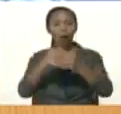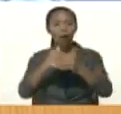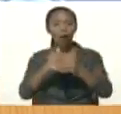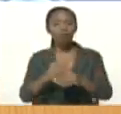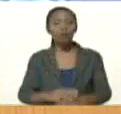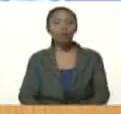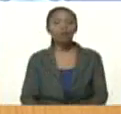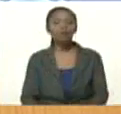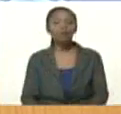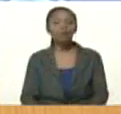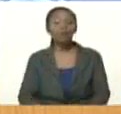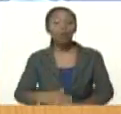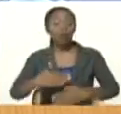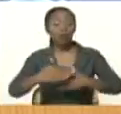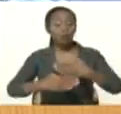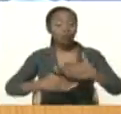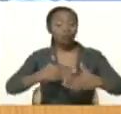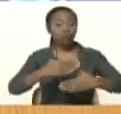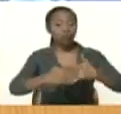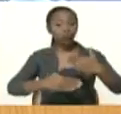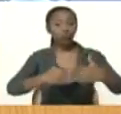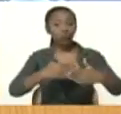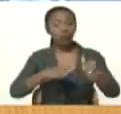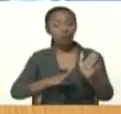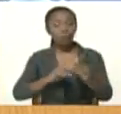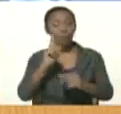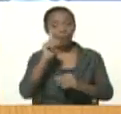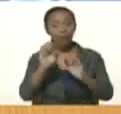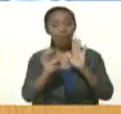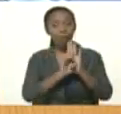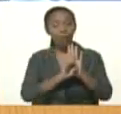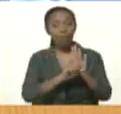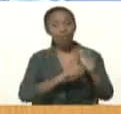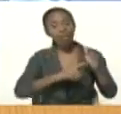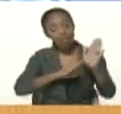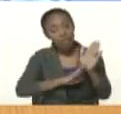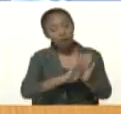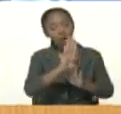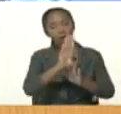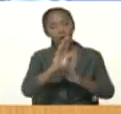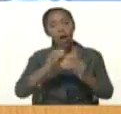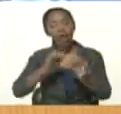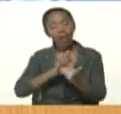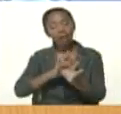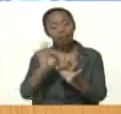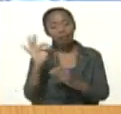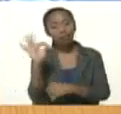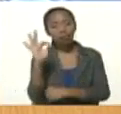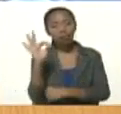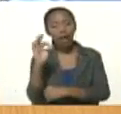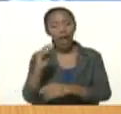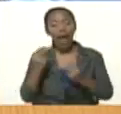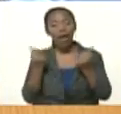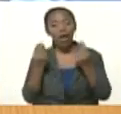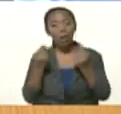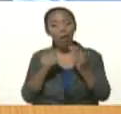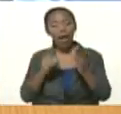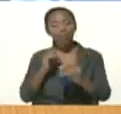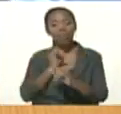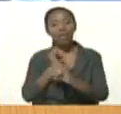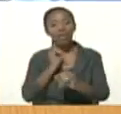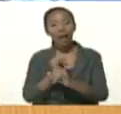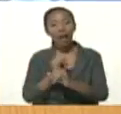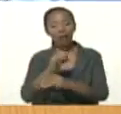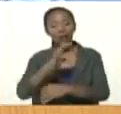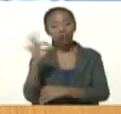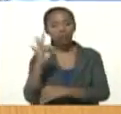desenvolvimiento de una primera etapa del desarrollo de la criptoeconomía, la economía digital, la criptomoneda